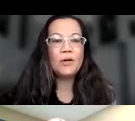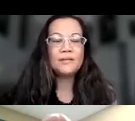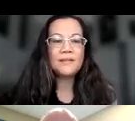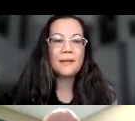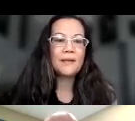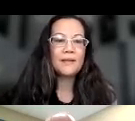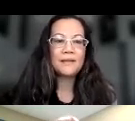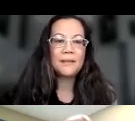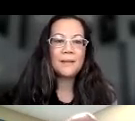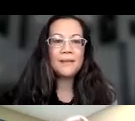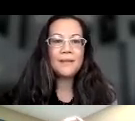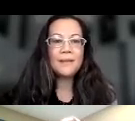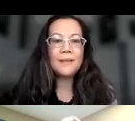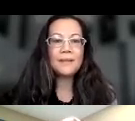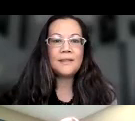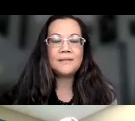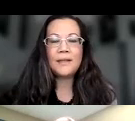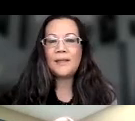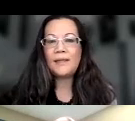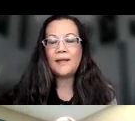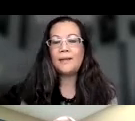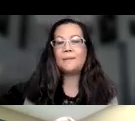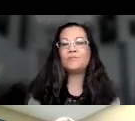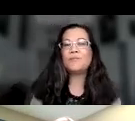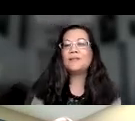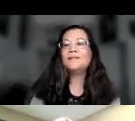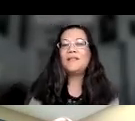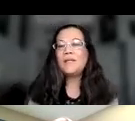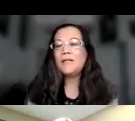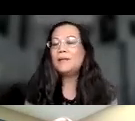EHLUB y Hmong, el centro de Hmong,